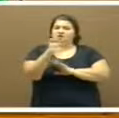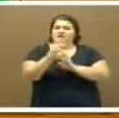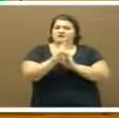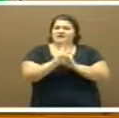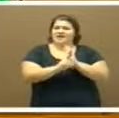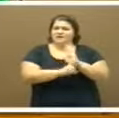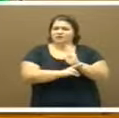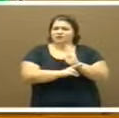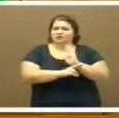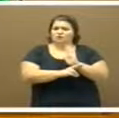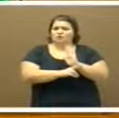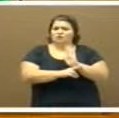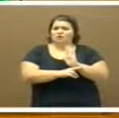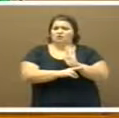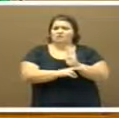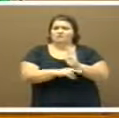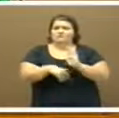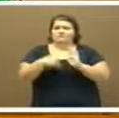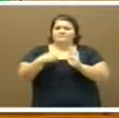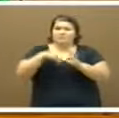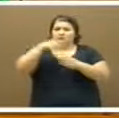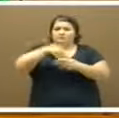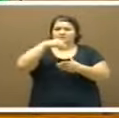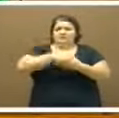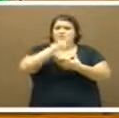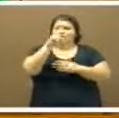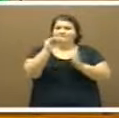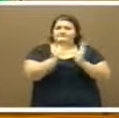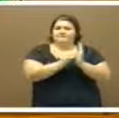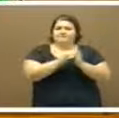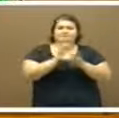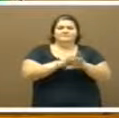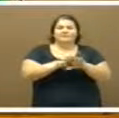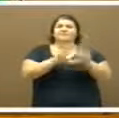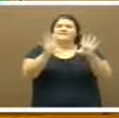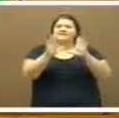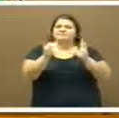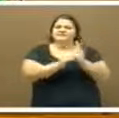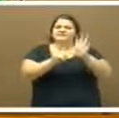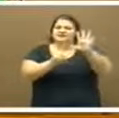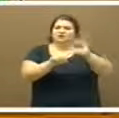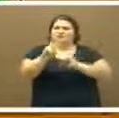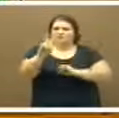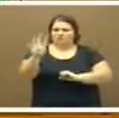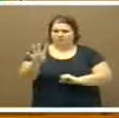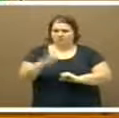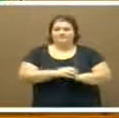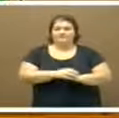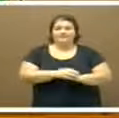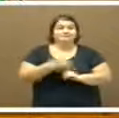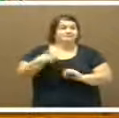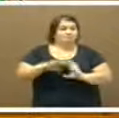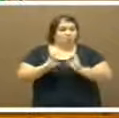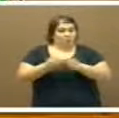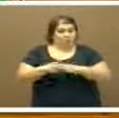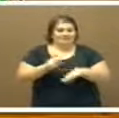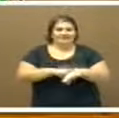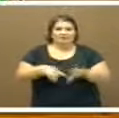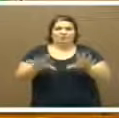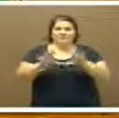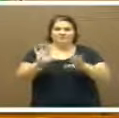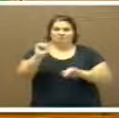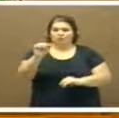reglamento de régimen interno número 10.624. Por dicho grupo y por tiempo